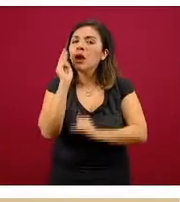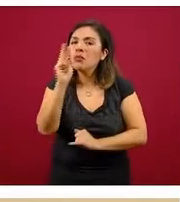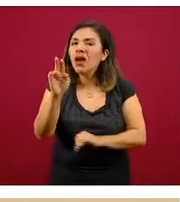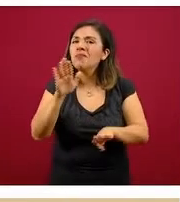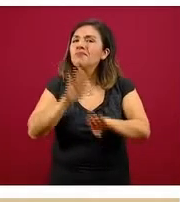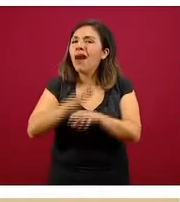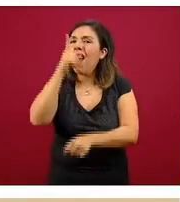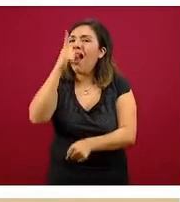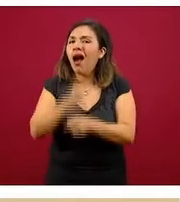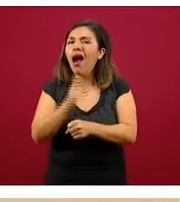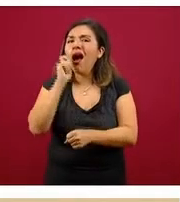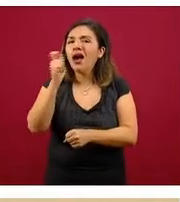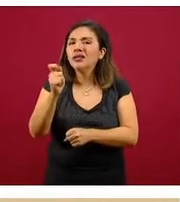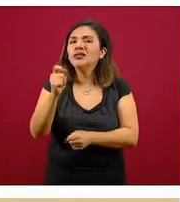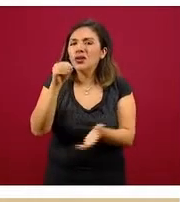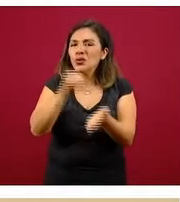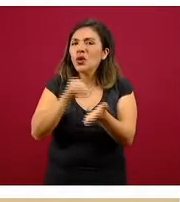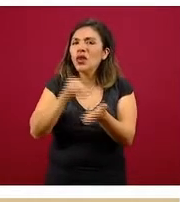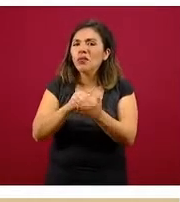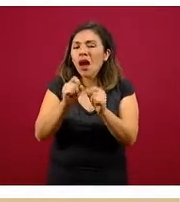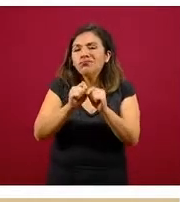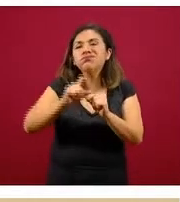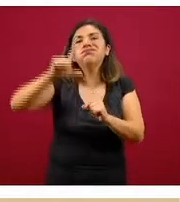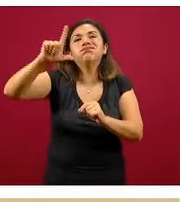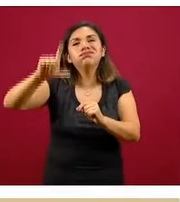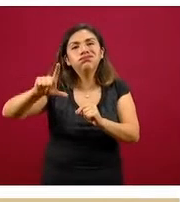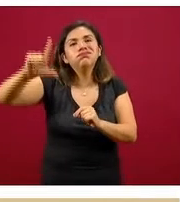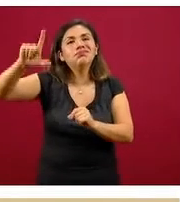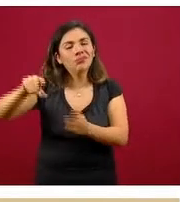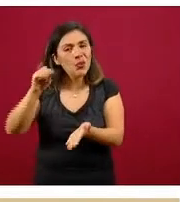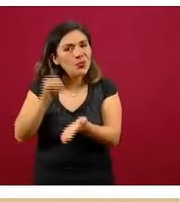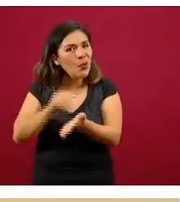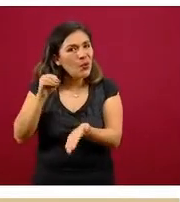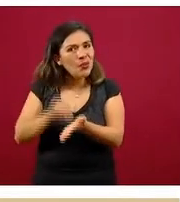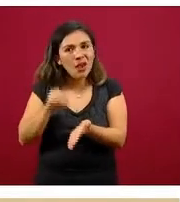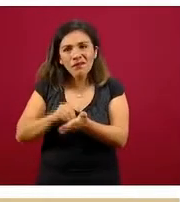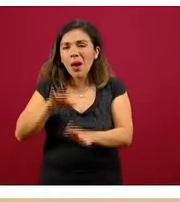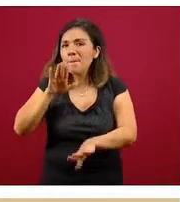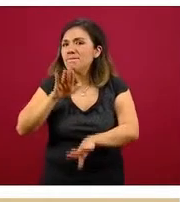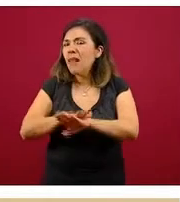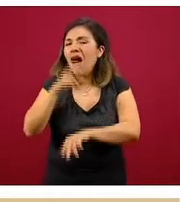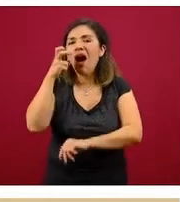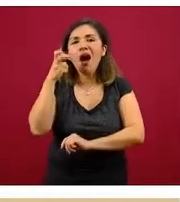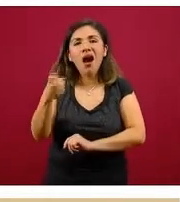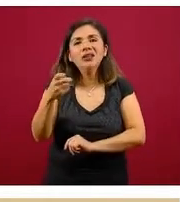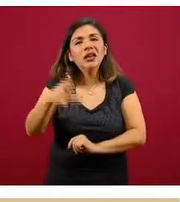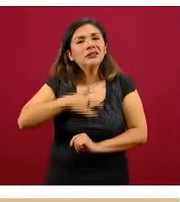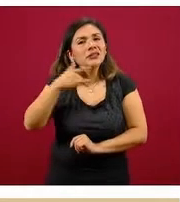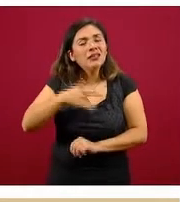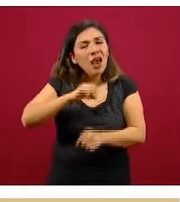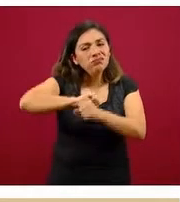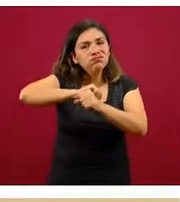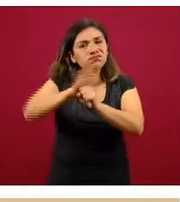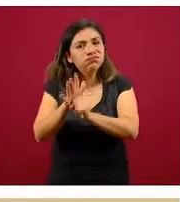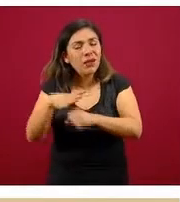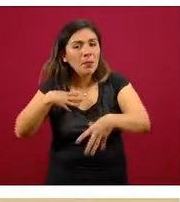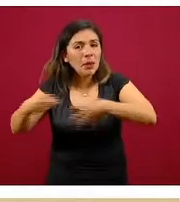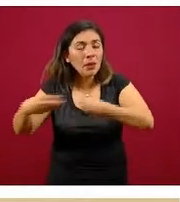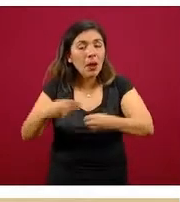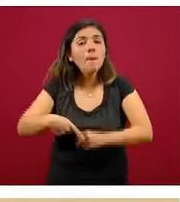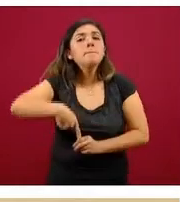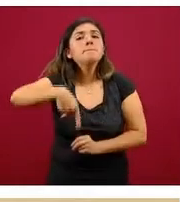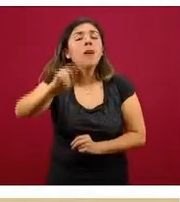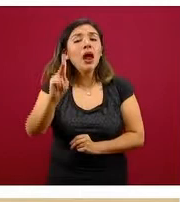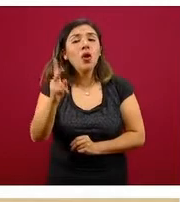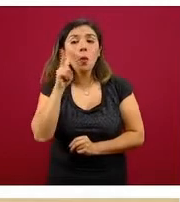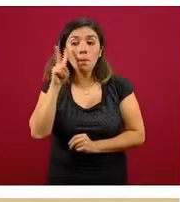esta tendencia todavía ascendente en la mayor temporalidad de la epidemia, pero entonces